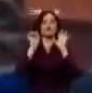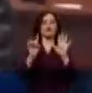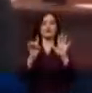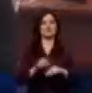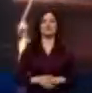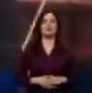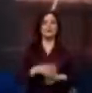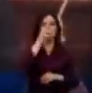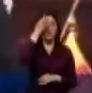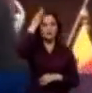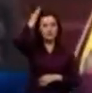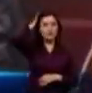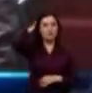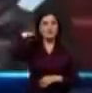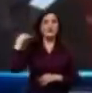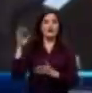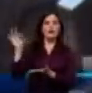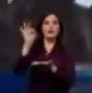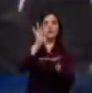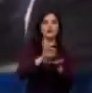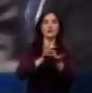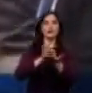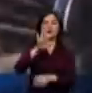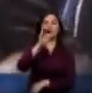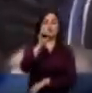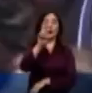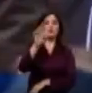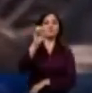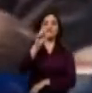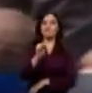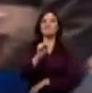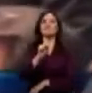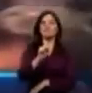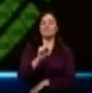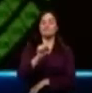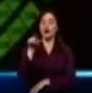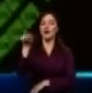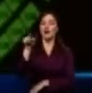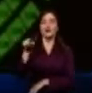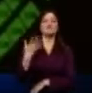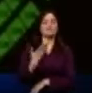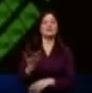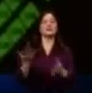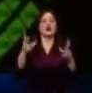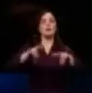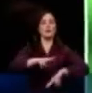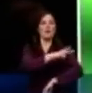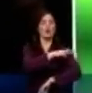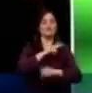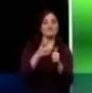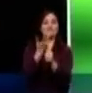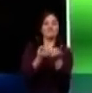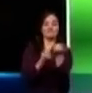Y precisamente el representante de ese partido, Luis Fernando Torres, obtuvo la tercera vocalía tras contar con el apoyo de